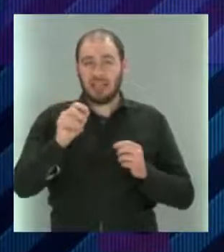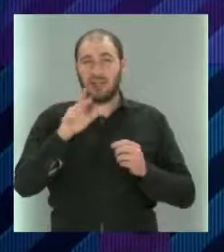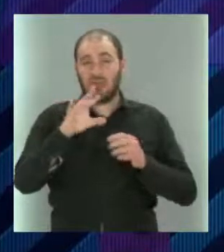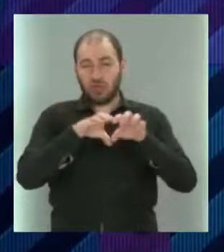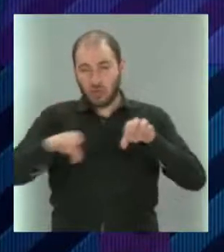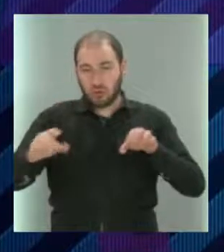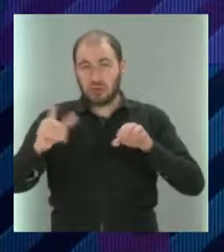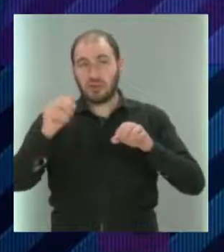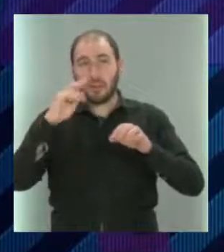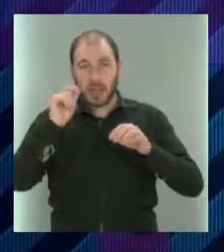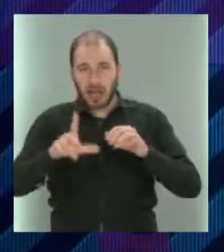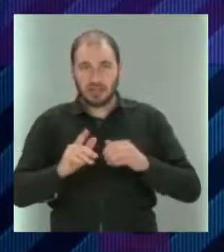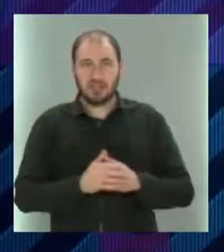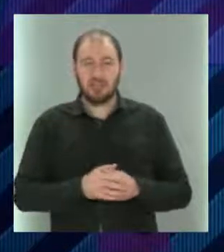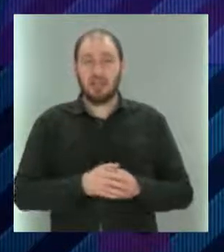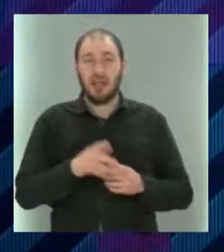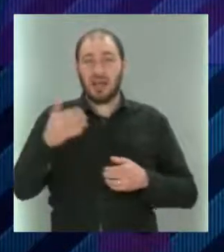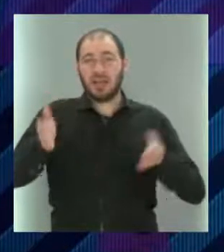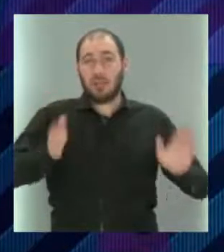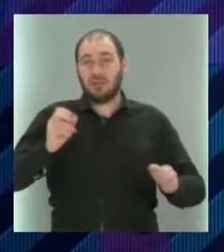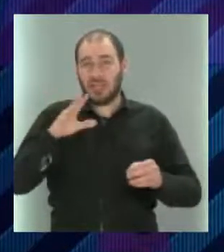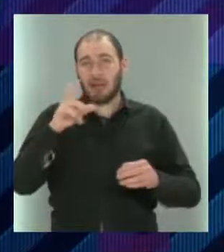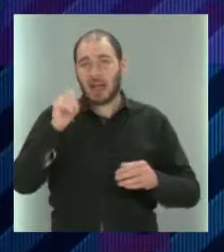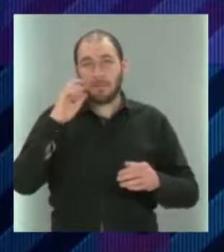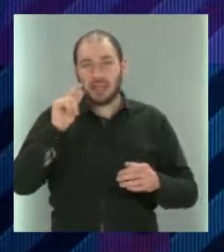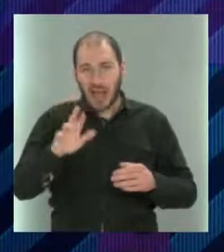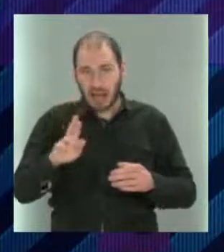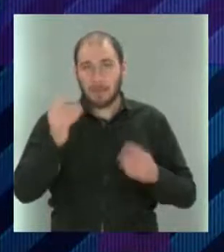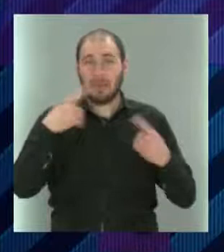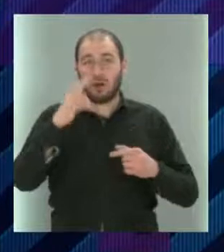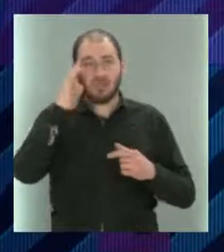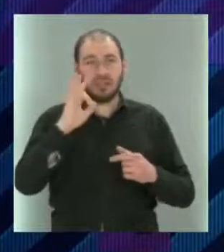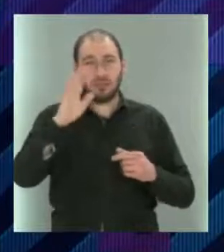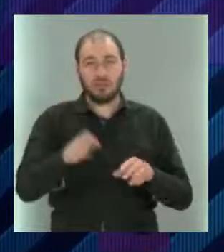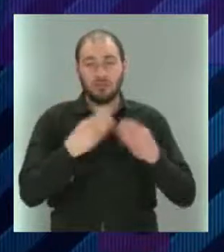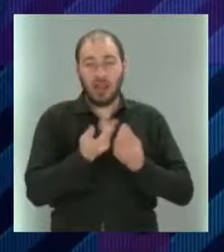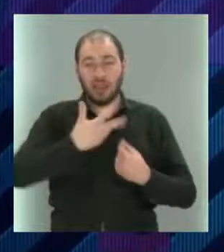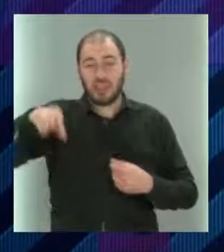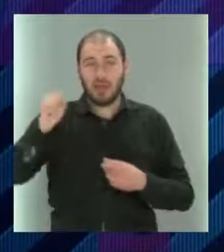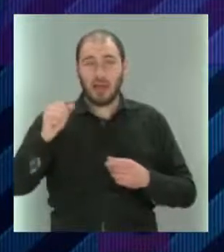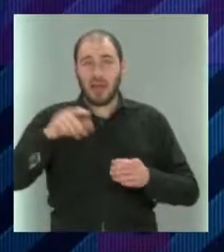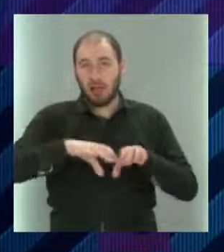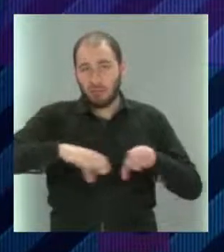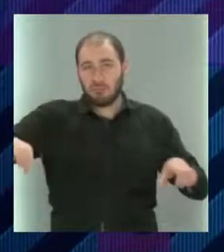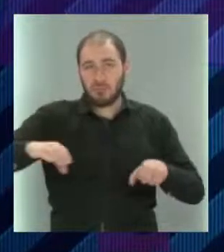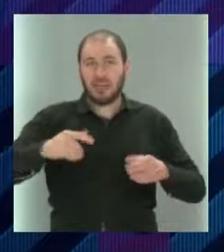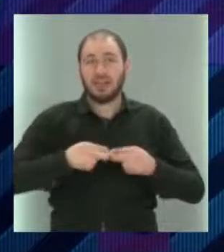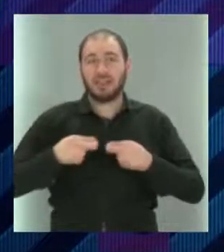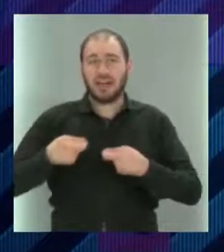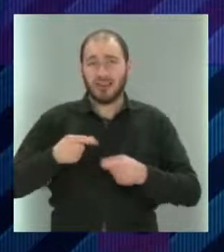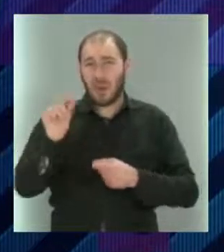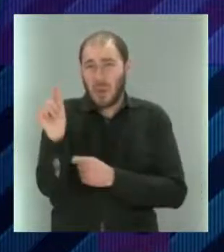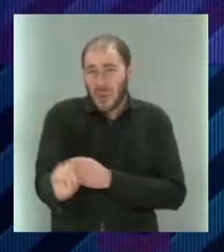y el componente capilar. El camión se llama capilar. Pero el 90% del transporte se hace por poliducto, que tiene un costo